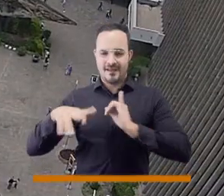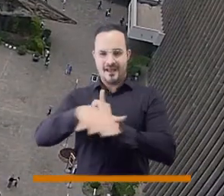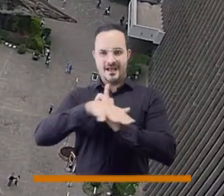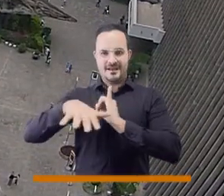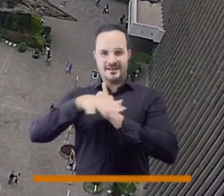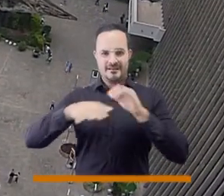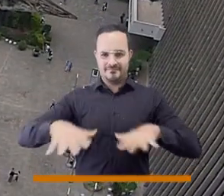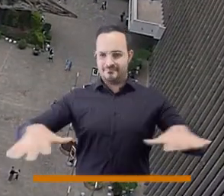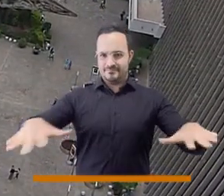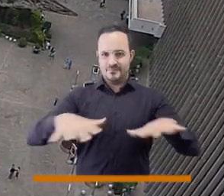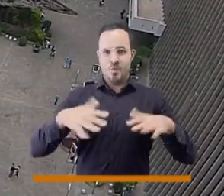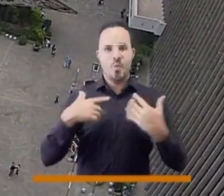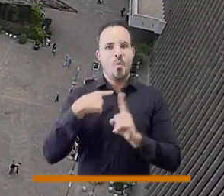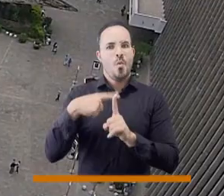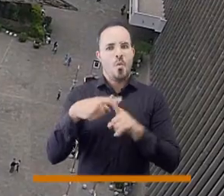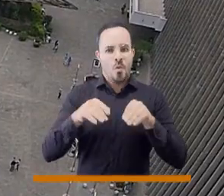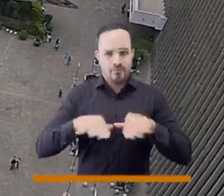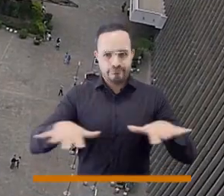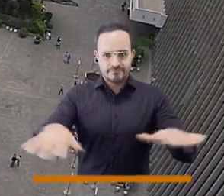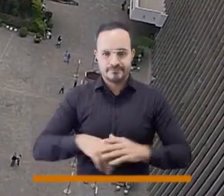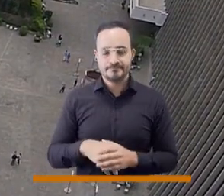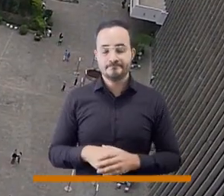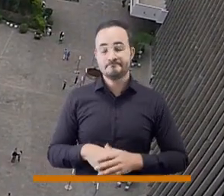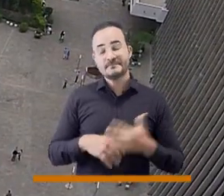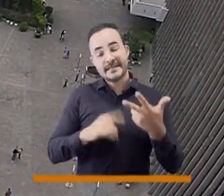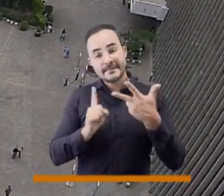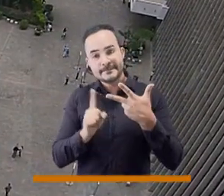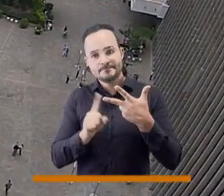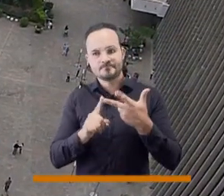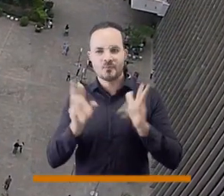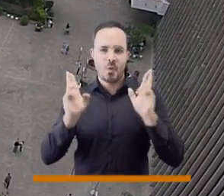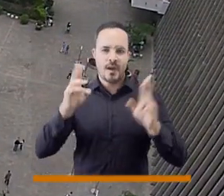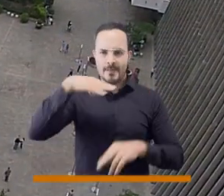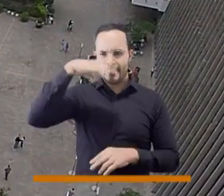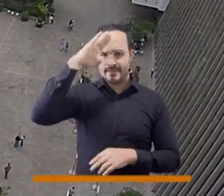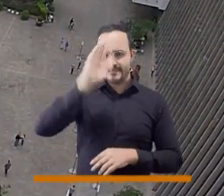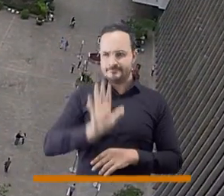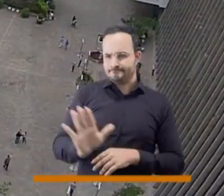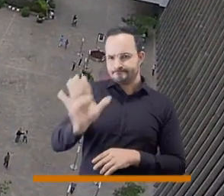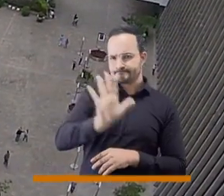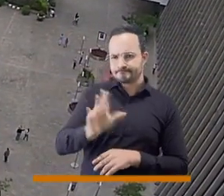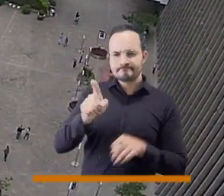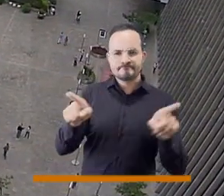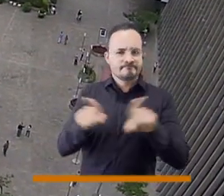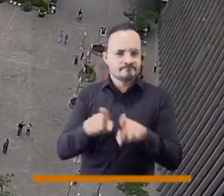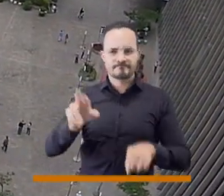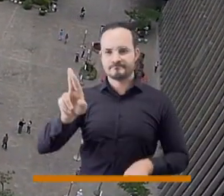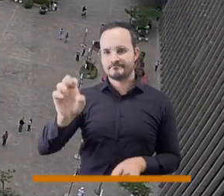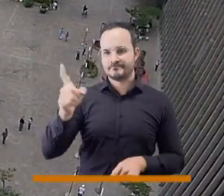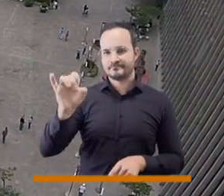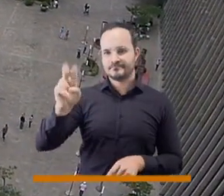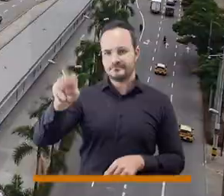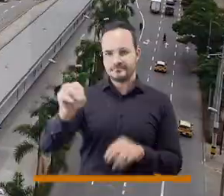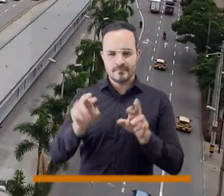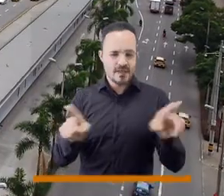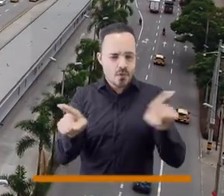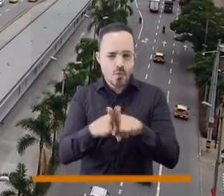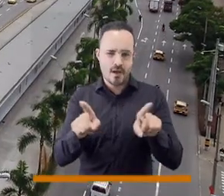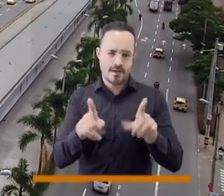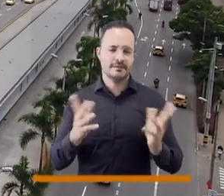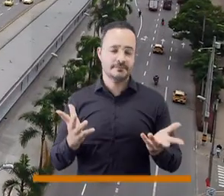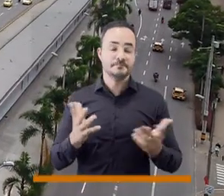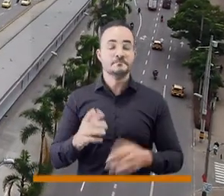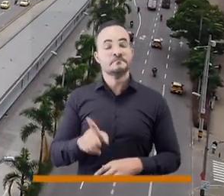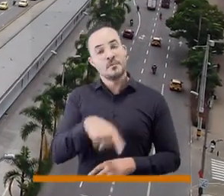área metropolitana. Y creo que hay que hablar más, Sebastián, de Medellín región. Y creo que puede haber